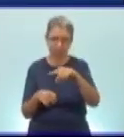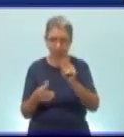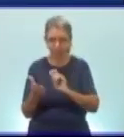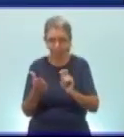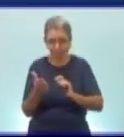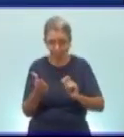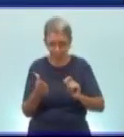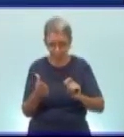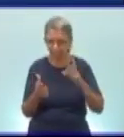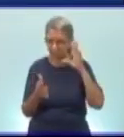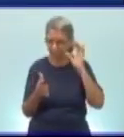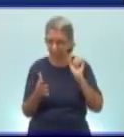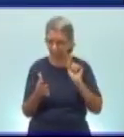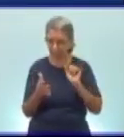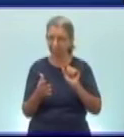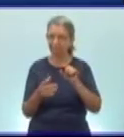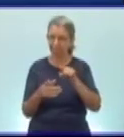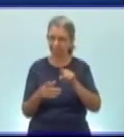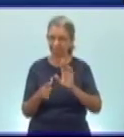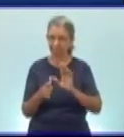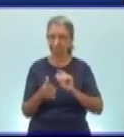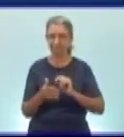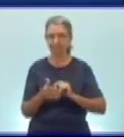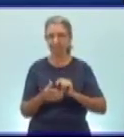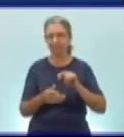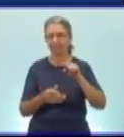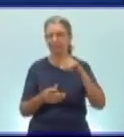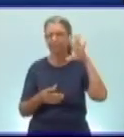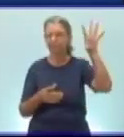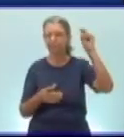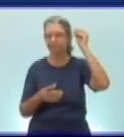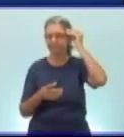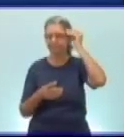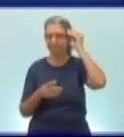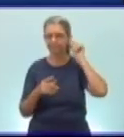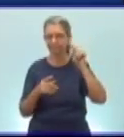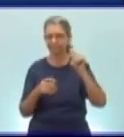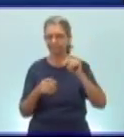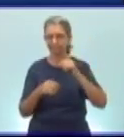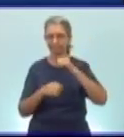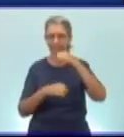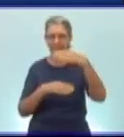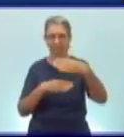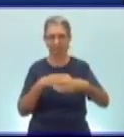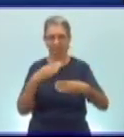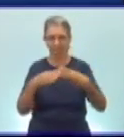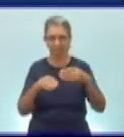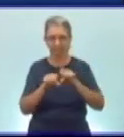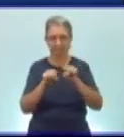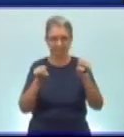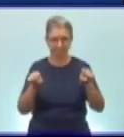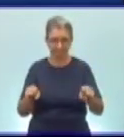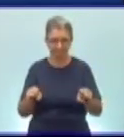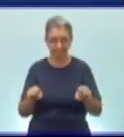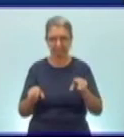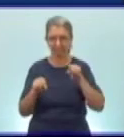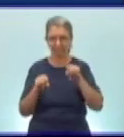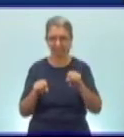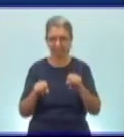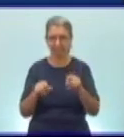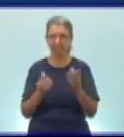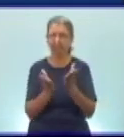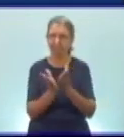escuchándome y de seguro, por supuesto, va a estar comprendiendo. Fíjense que este sistema cuerpo-resorte que hemos tomado como ejemplo ahora para trabajar